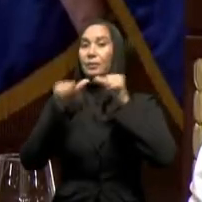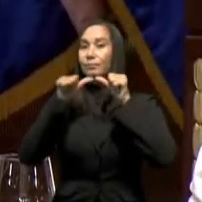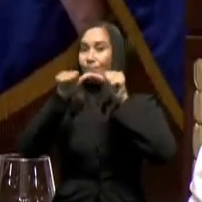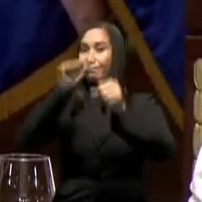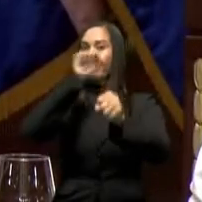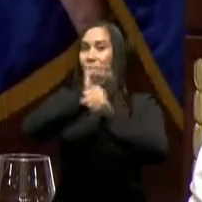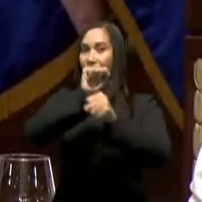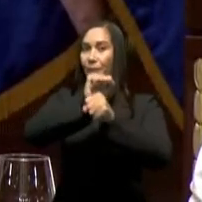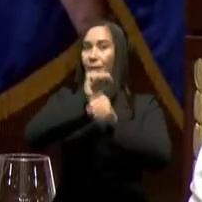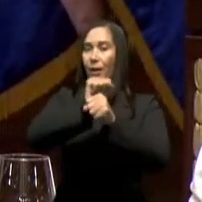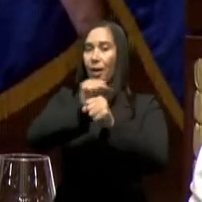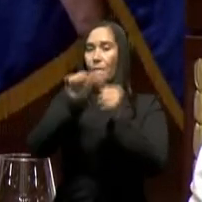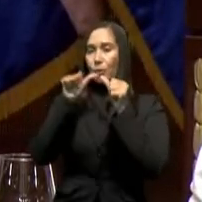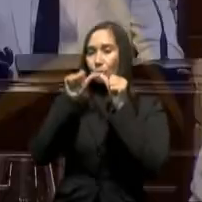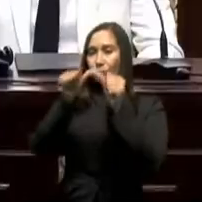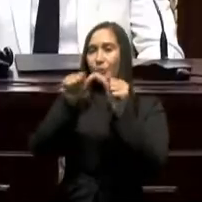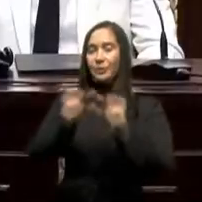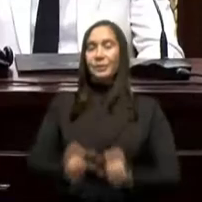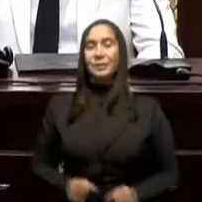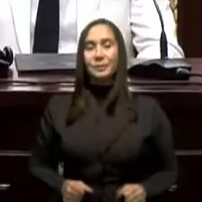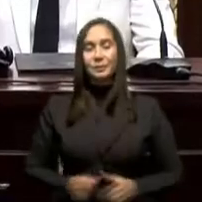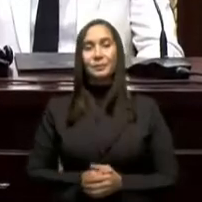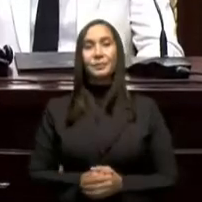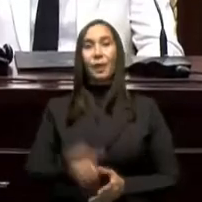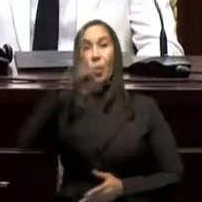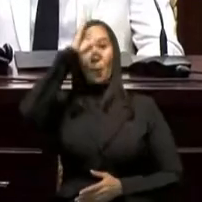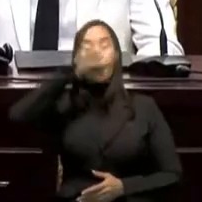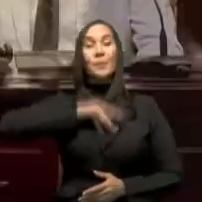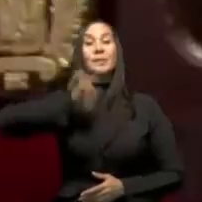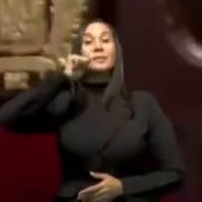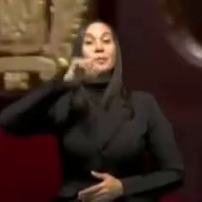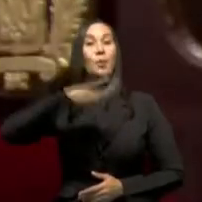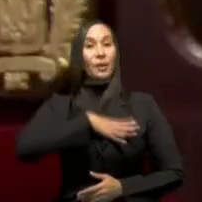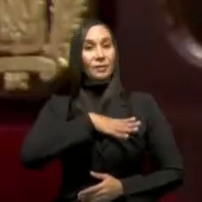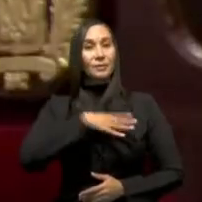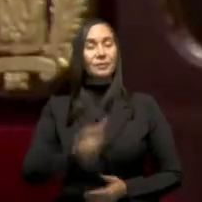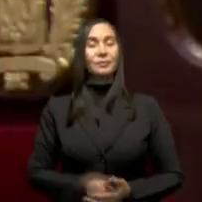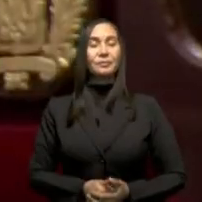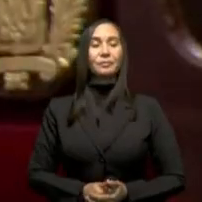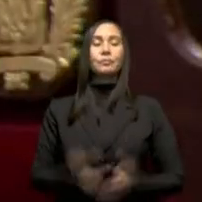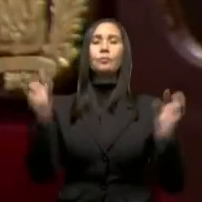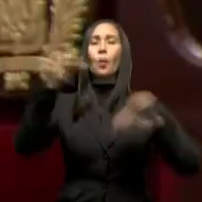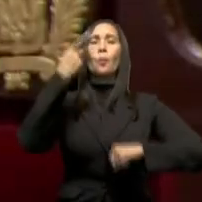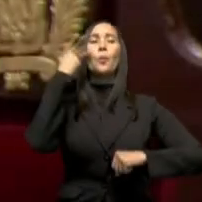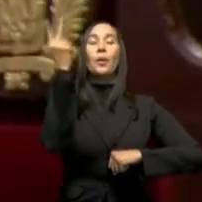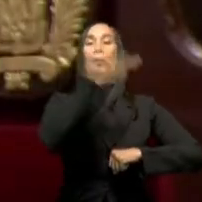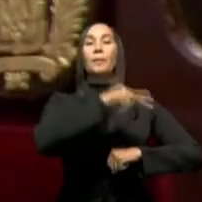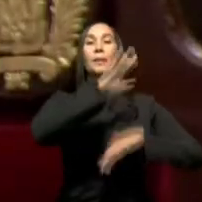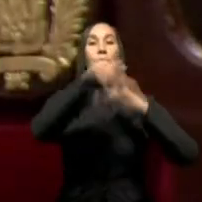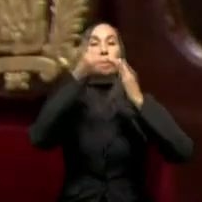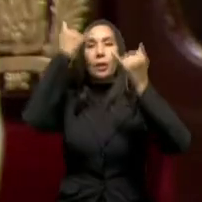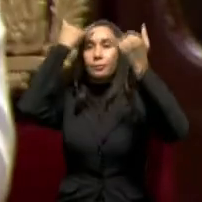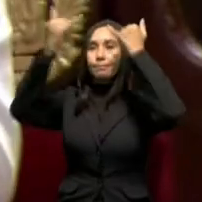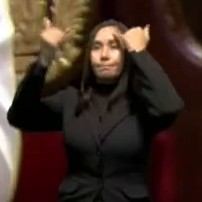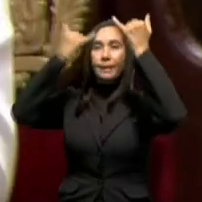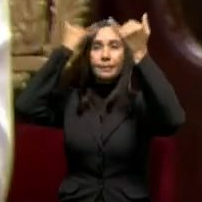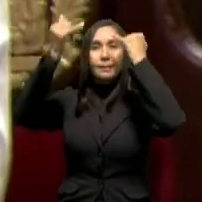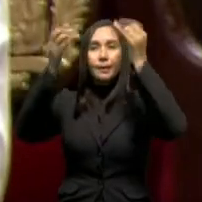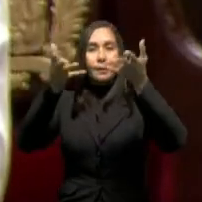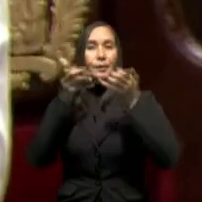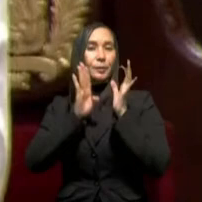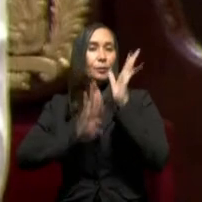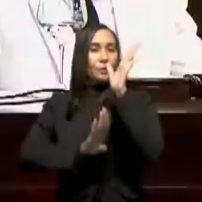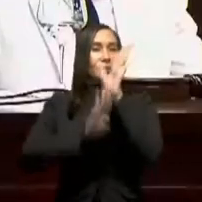trabajado y en esa dirección continuaremos señoras y señores como ven todas las iniciativas que queremos